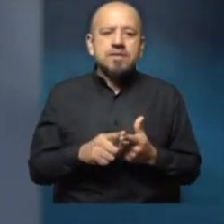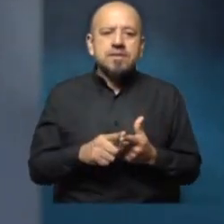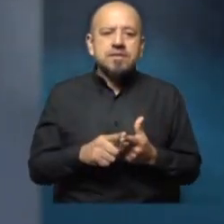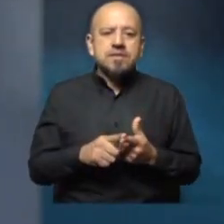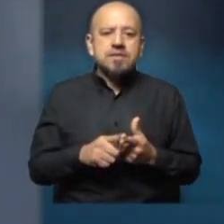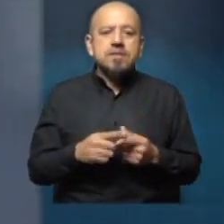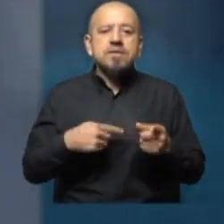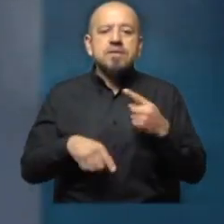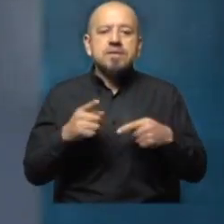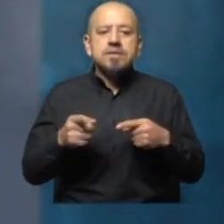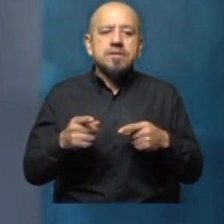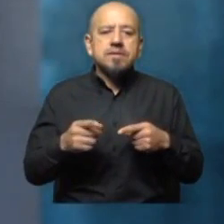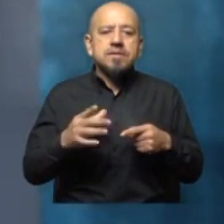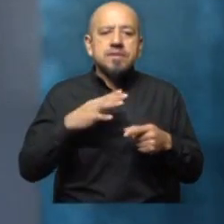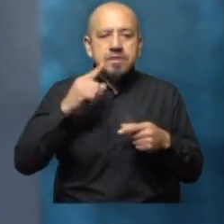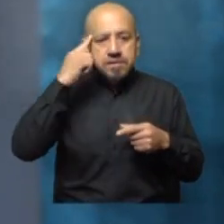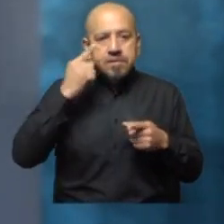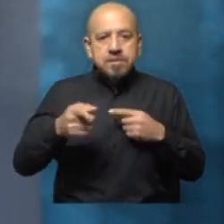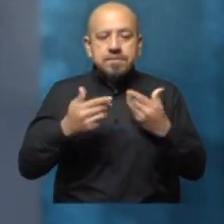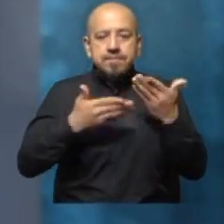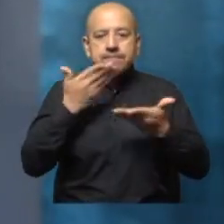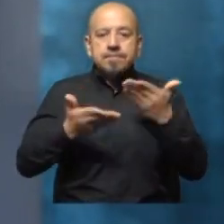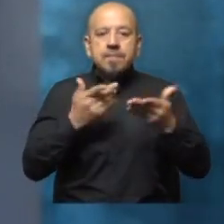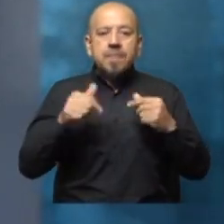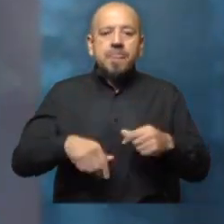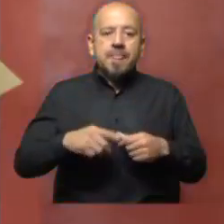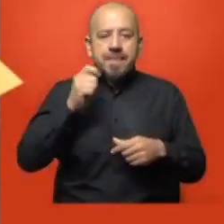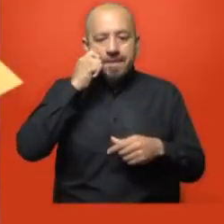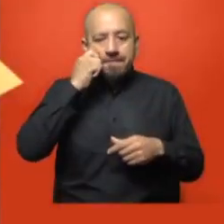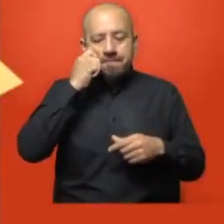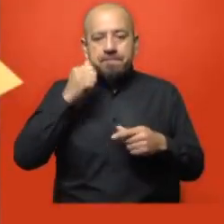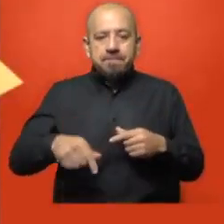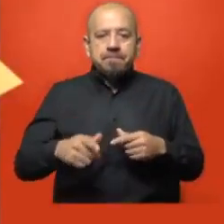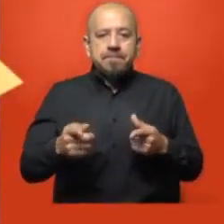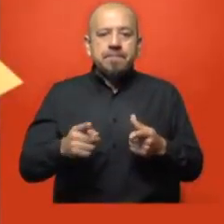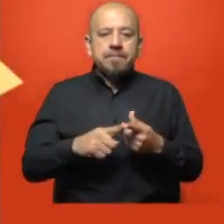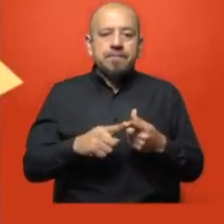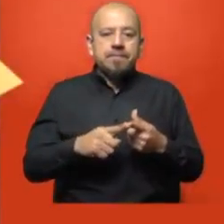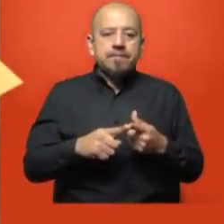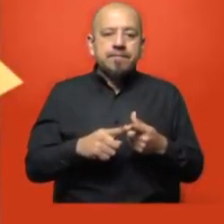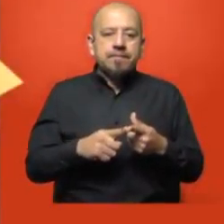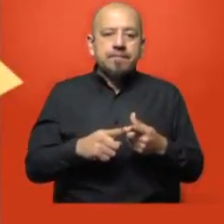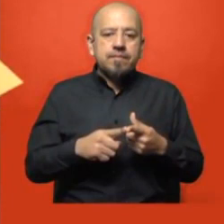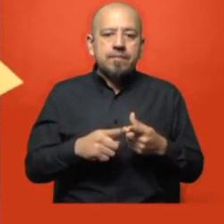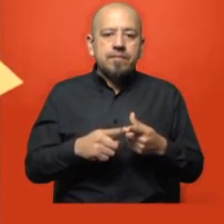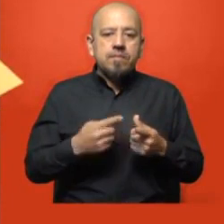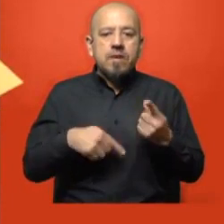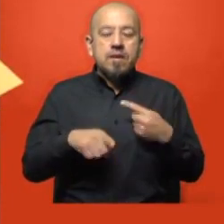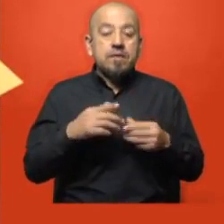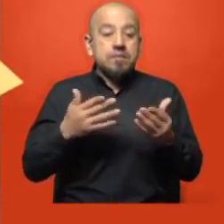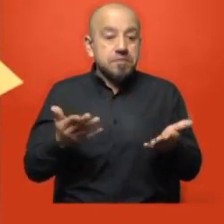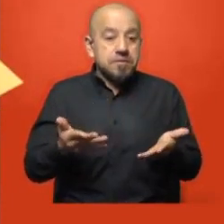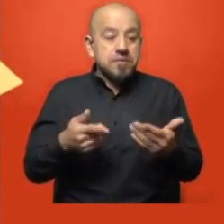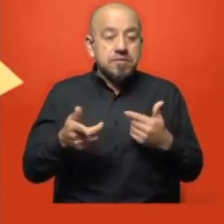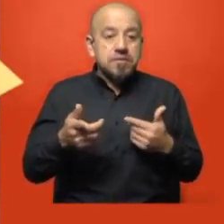impresiona entonces tiendo a creer que estaba cantando porque he hecho canto desde esa edad desde casi bebé entonces no me sorprendería que fuera